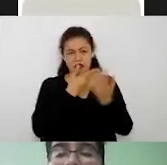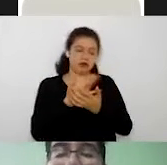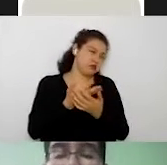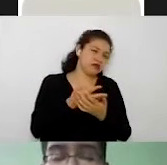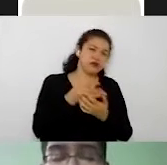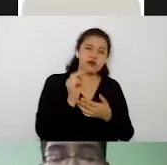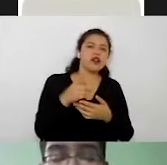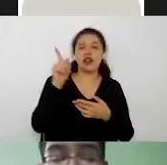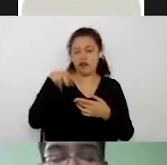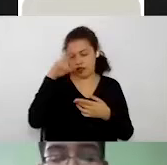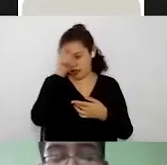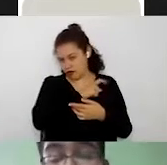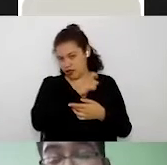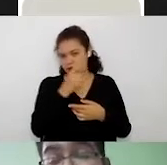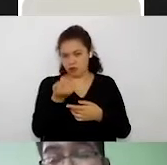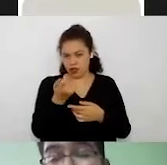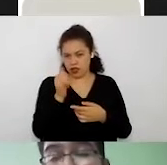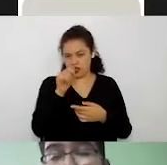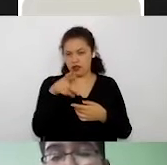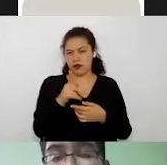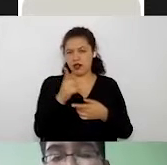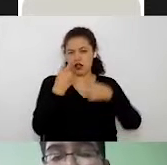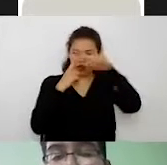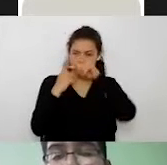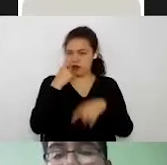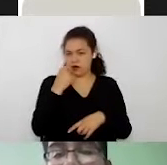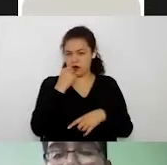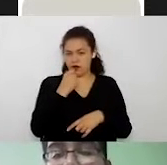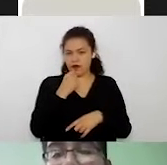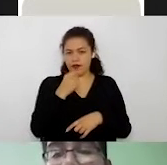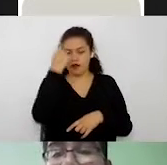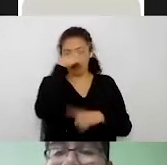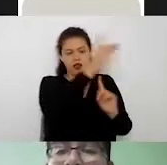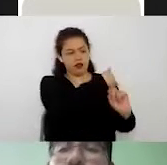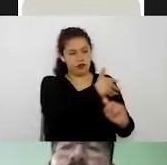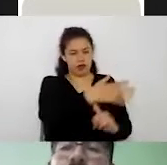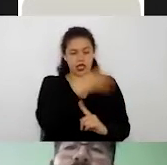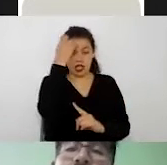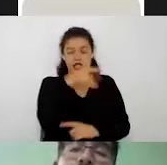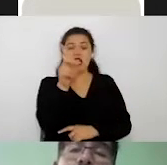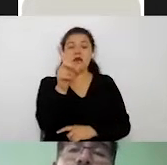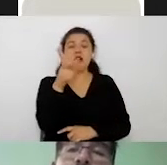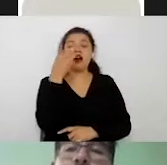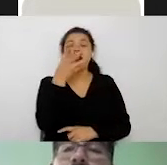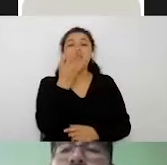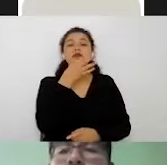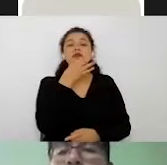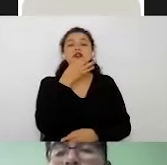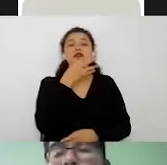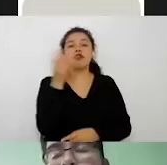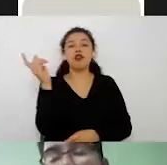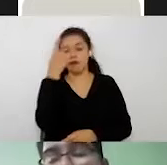aquí pues nos dice la Cruz Roja que una ambulancia tardaría un promedio de 30 minutos en llegar a una